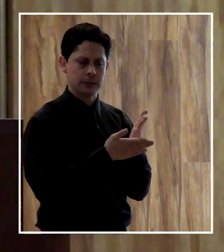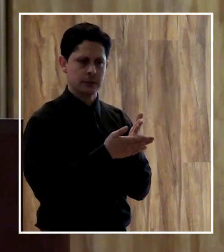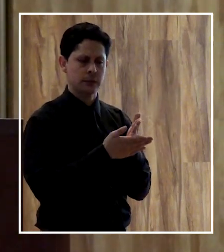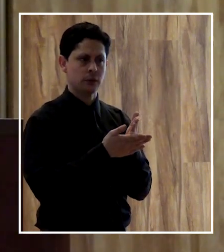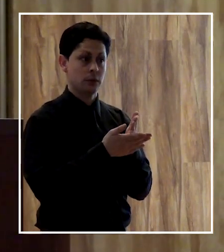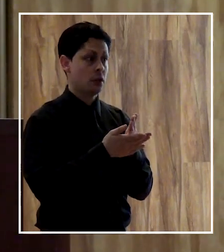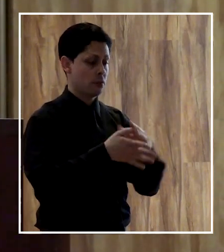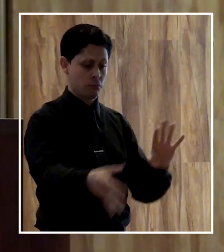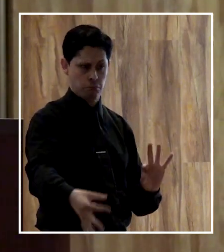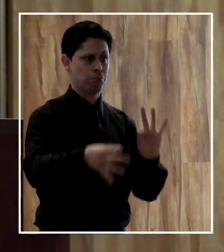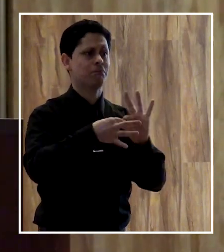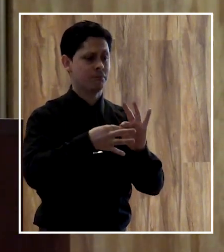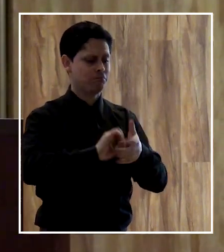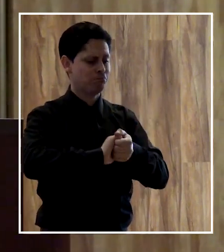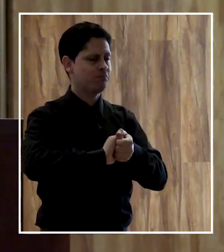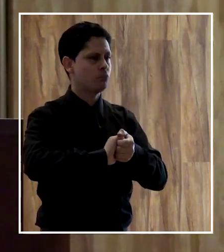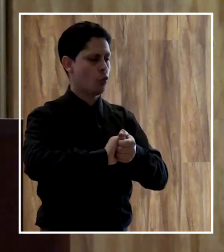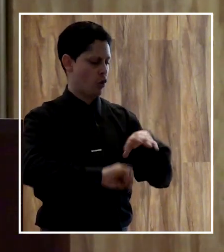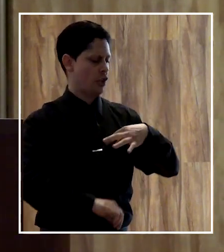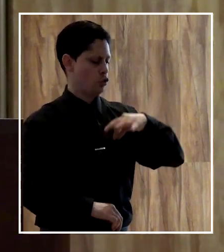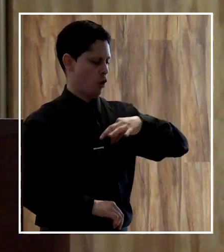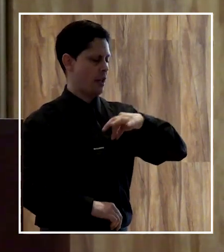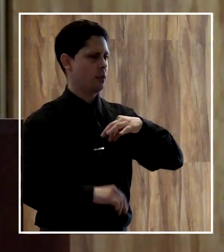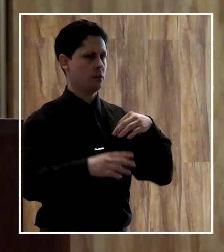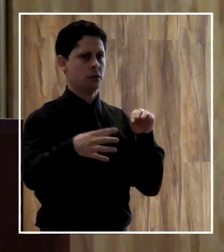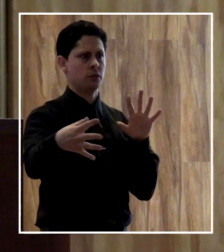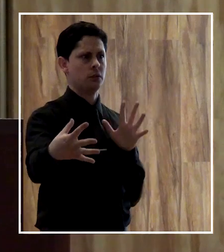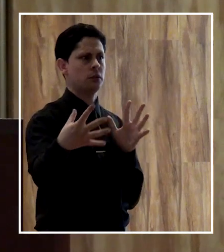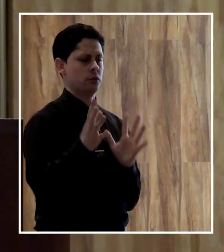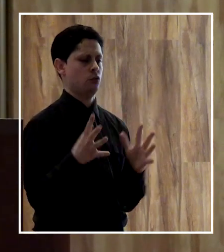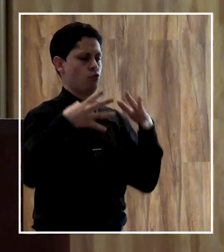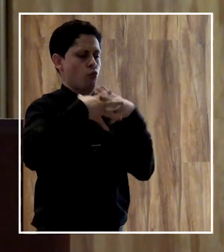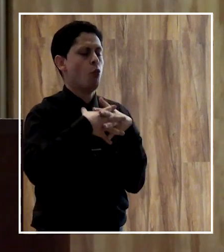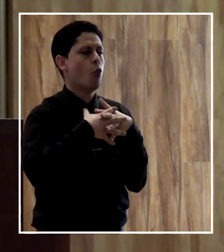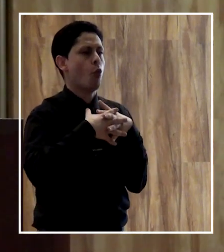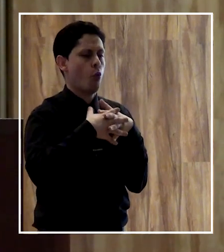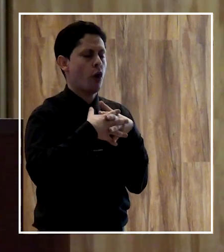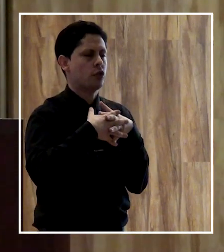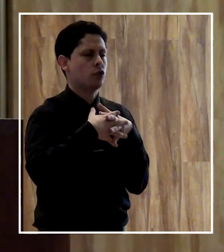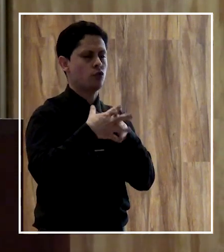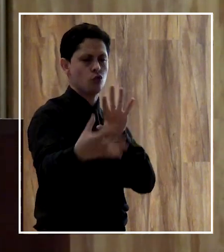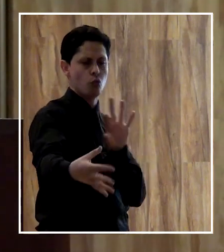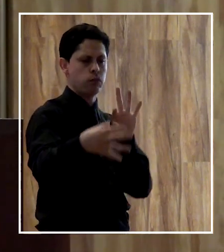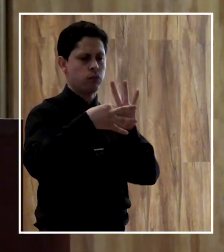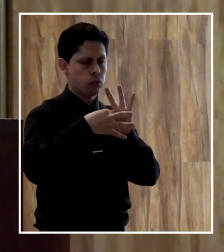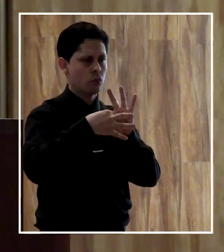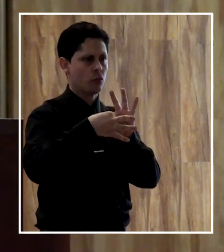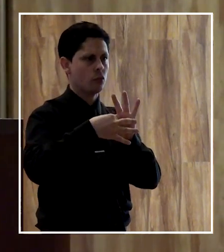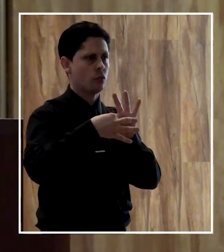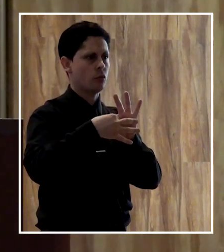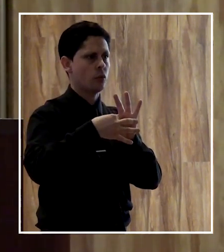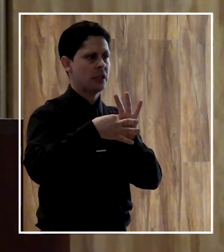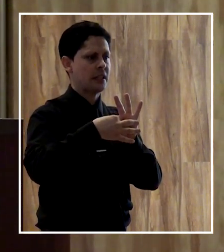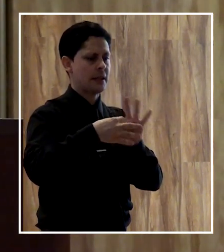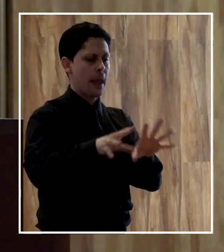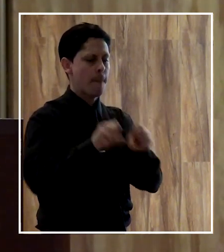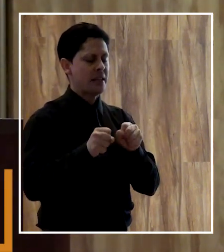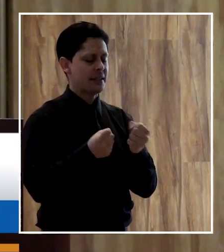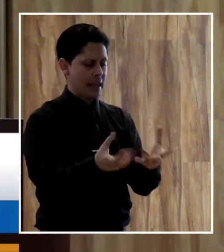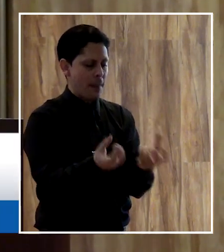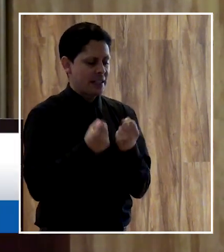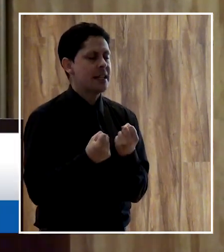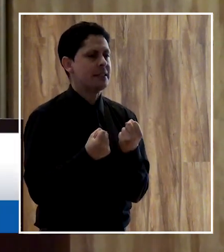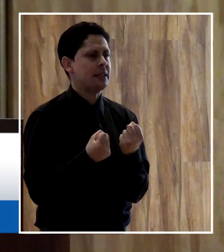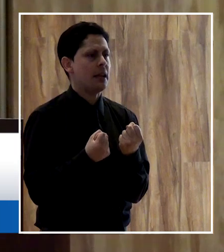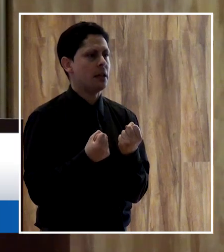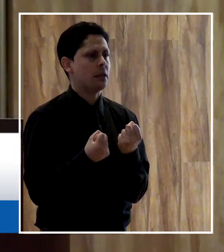generaron ciudadanía y generaron el sentimiento de cohesión y de pertenencia que hizo de